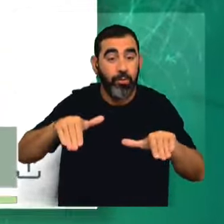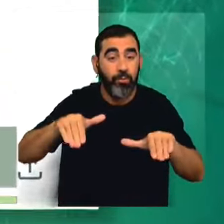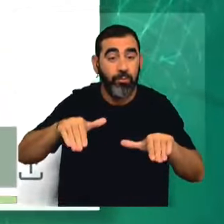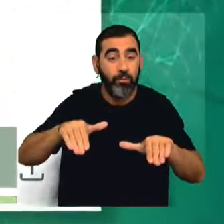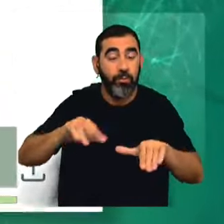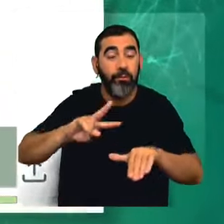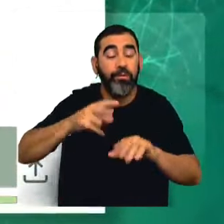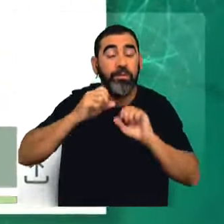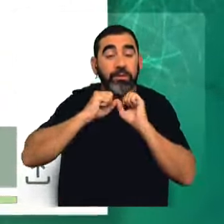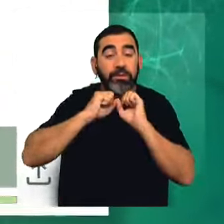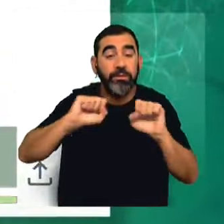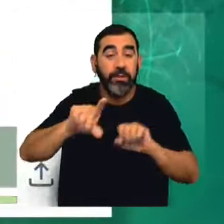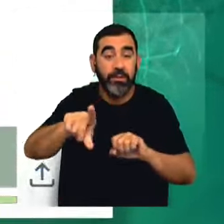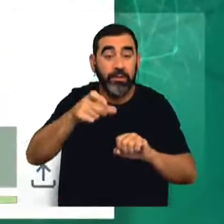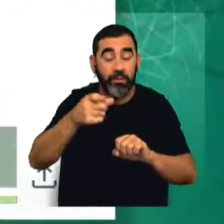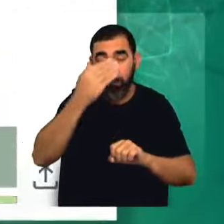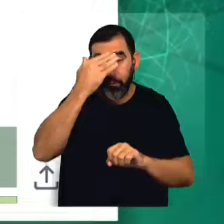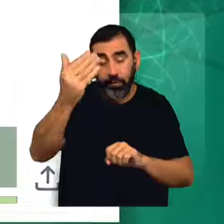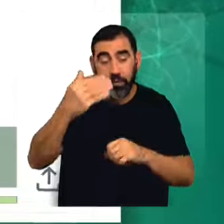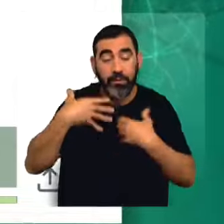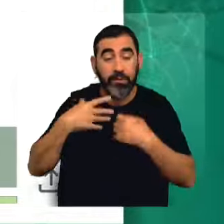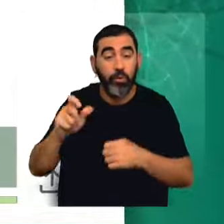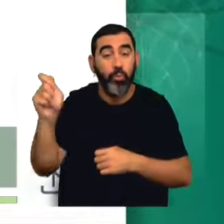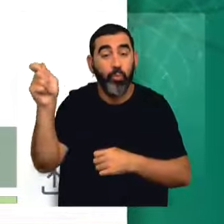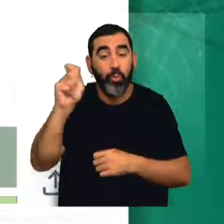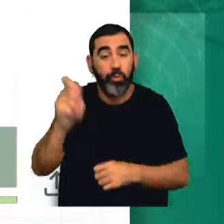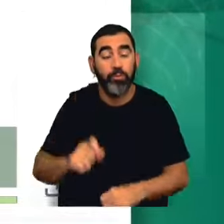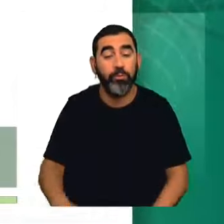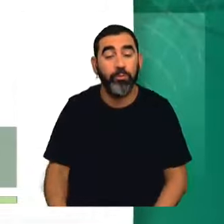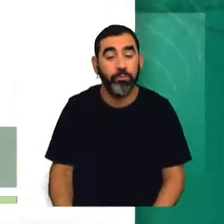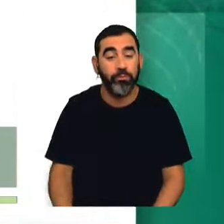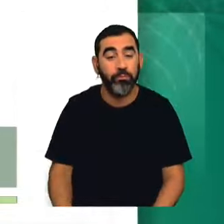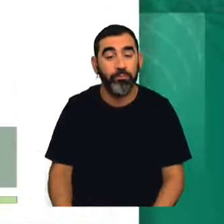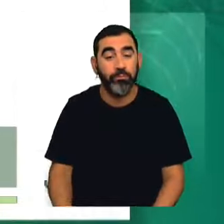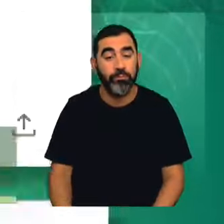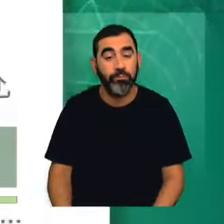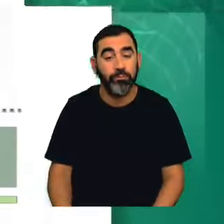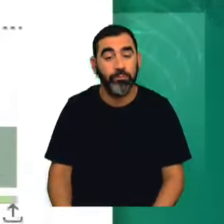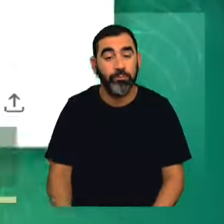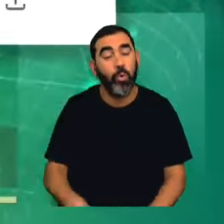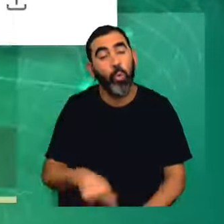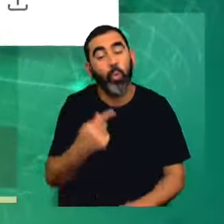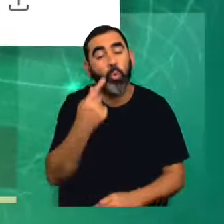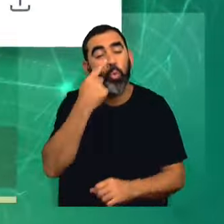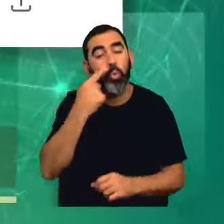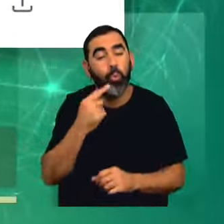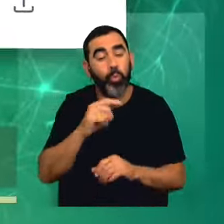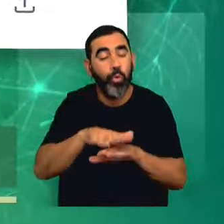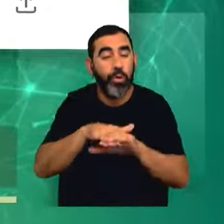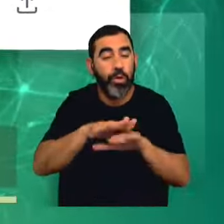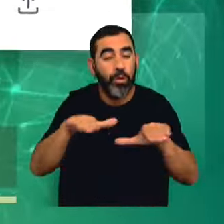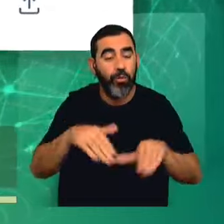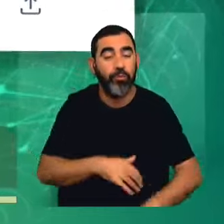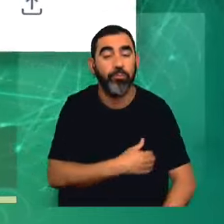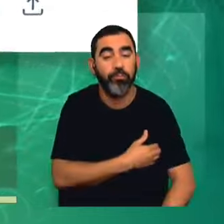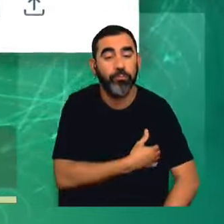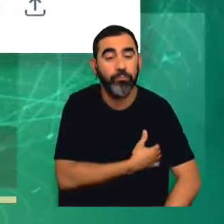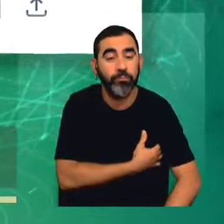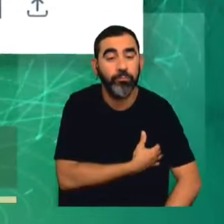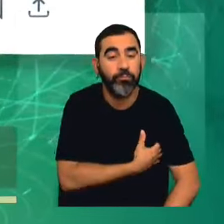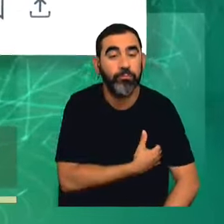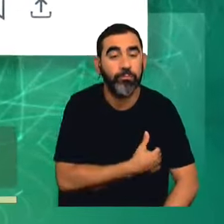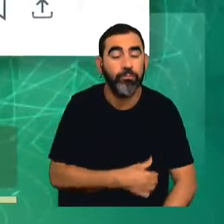subsecretario de salud pública del frente amplio Miguel Fernández Galiano puso el foco en otras cifras vinculadas a las infancias mediante un hilo en